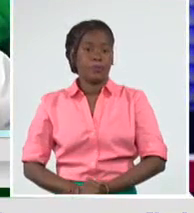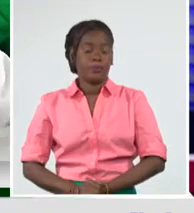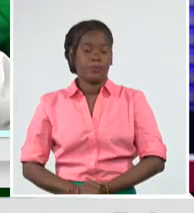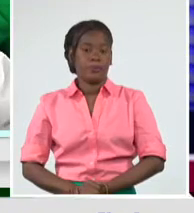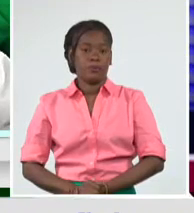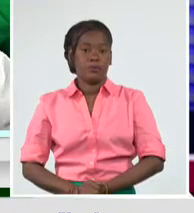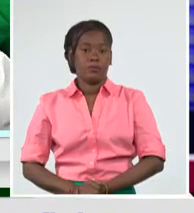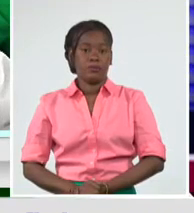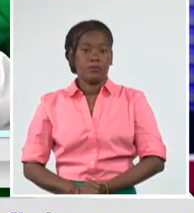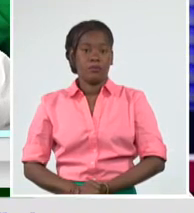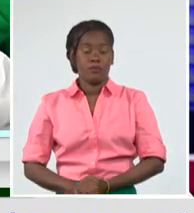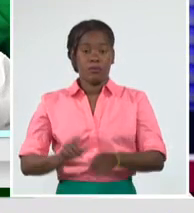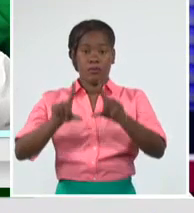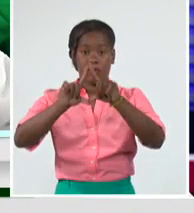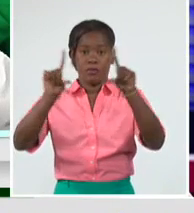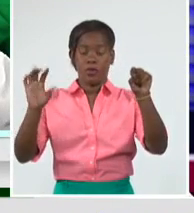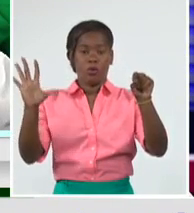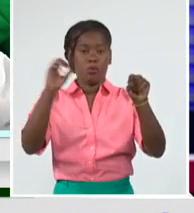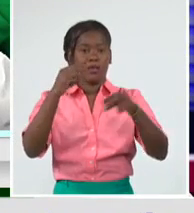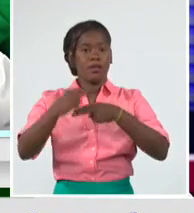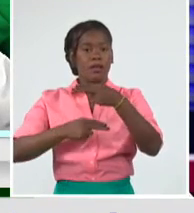procesaron